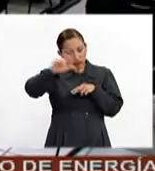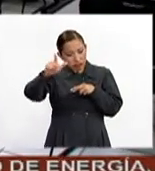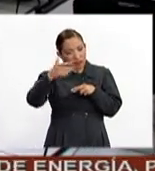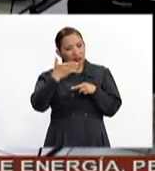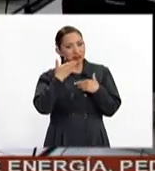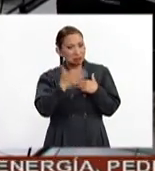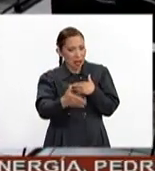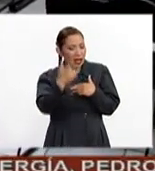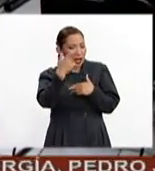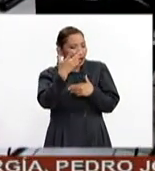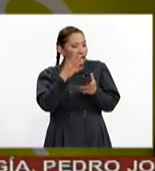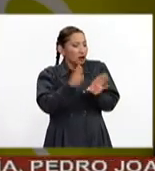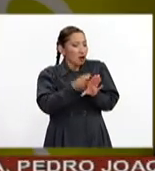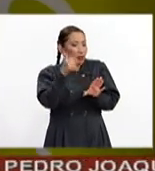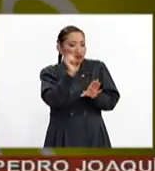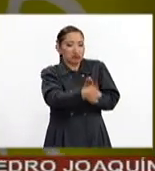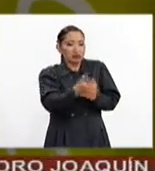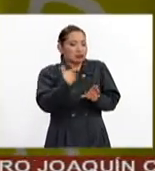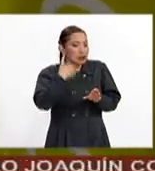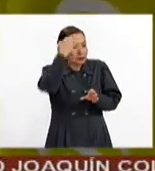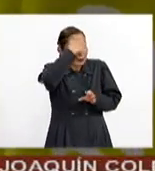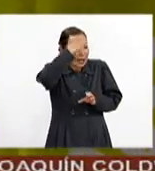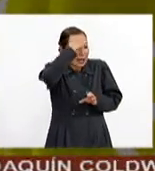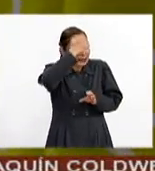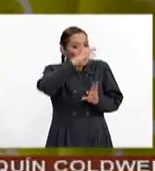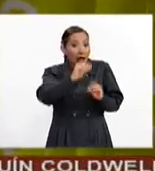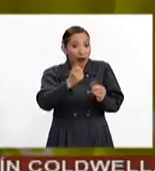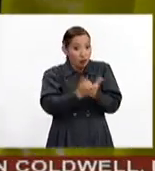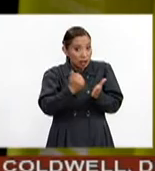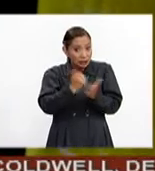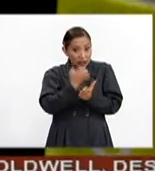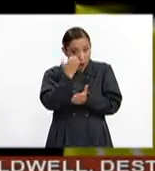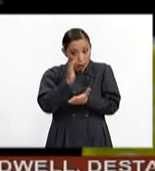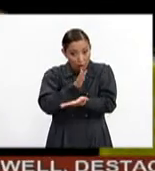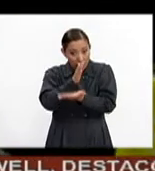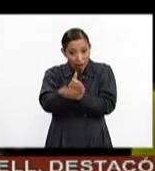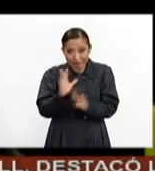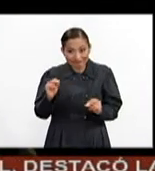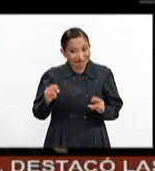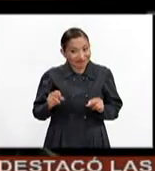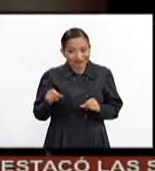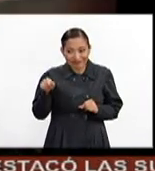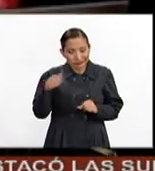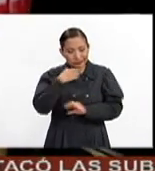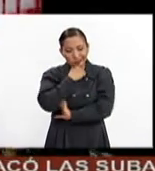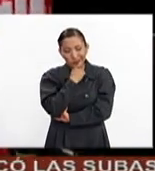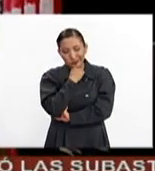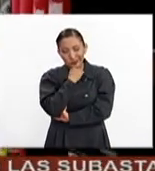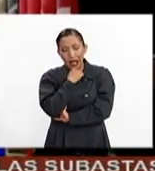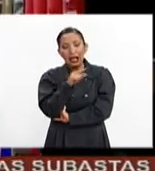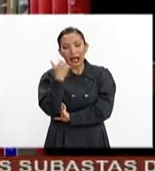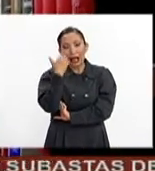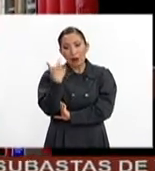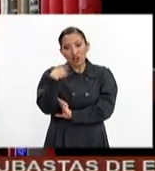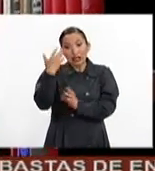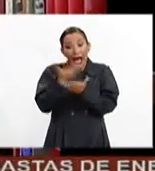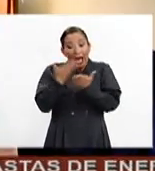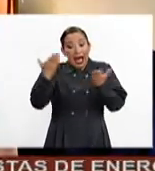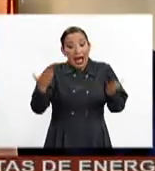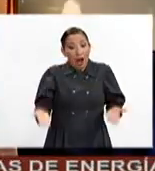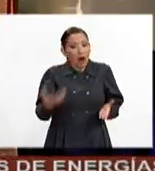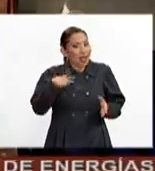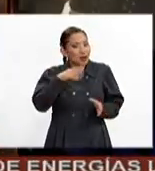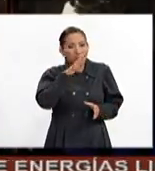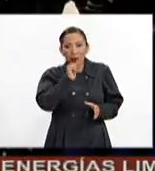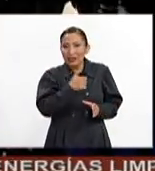profesionistas, digamos, que se forman de manera empírica, no necesariamente tienen una formación universitaria. Y creemos que en este mundo ya